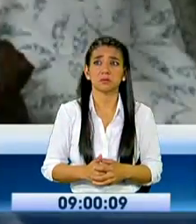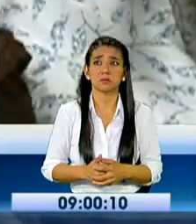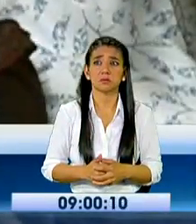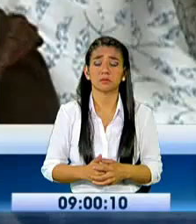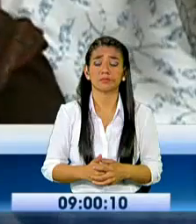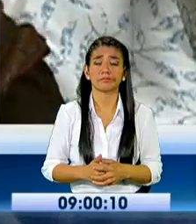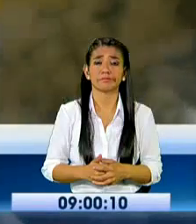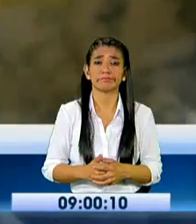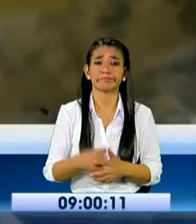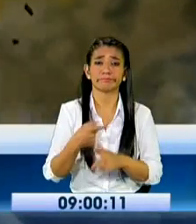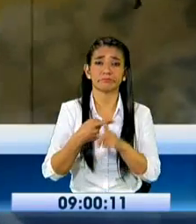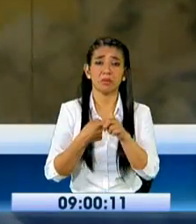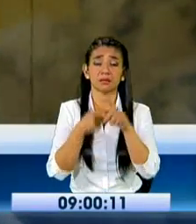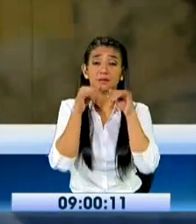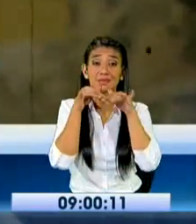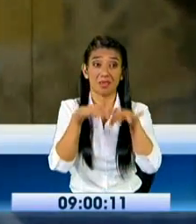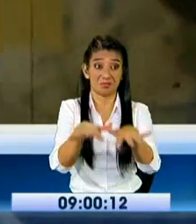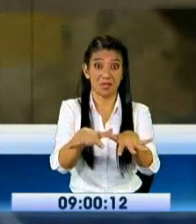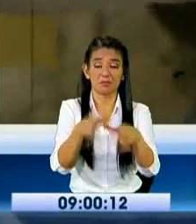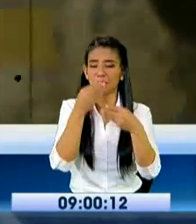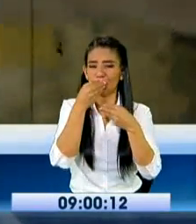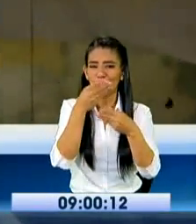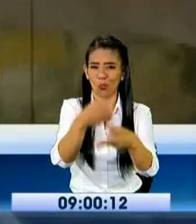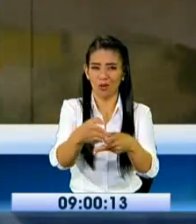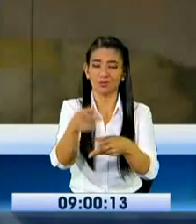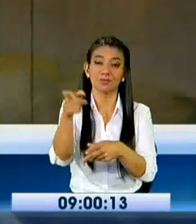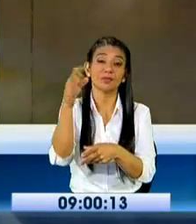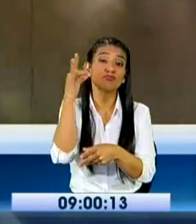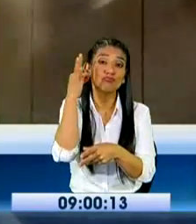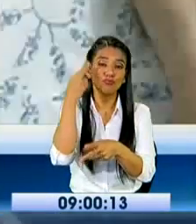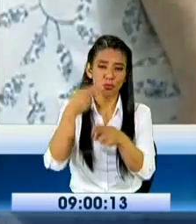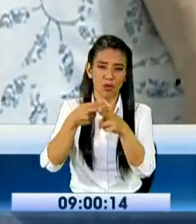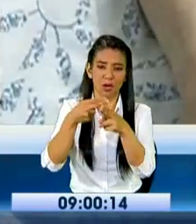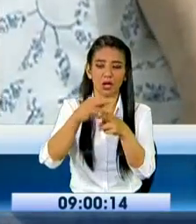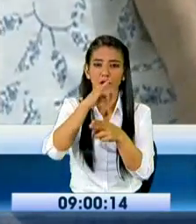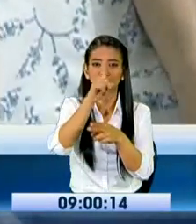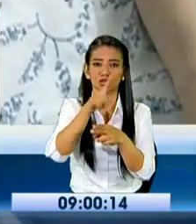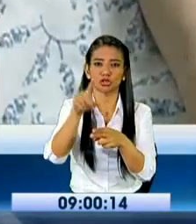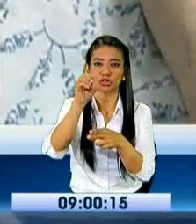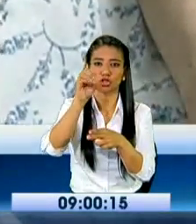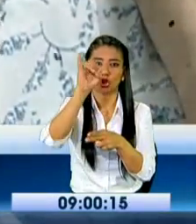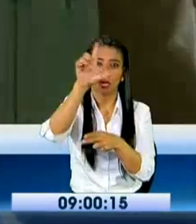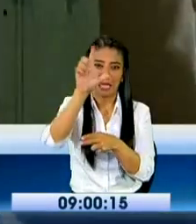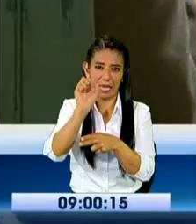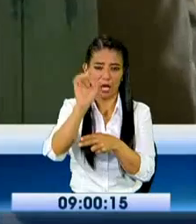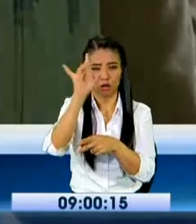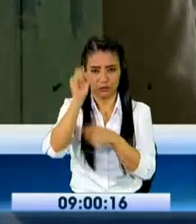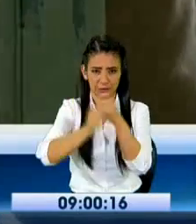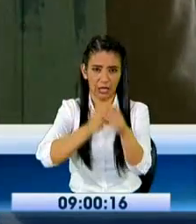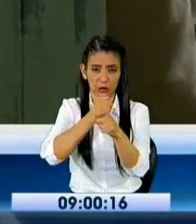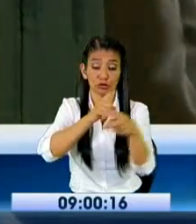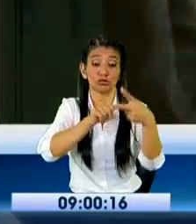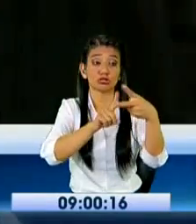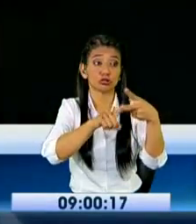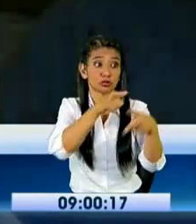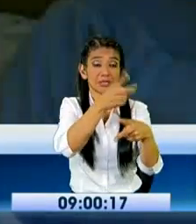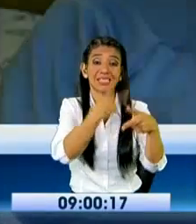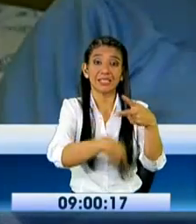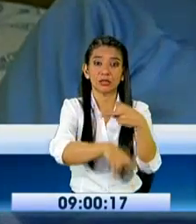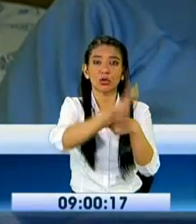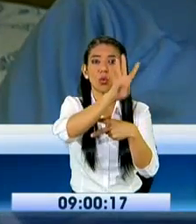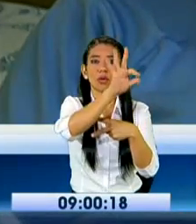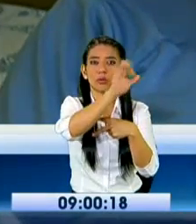Fue el pasado mes de septiembre que les contamos la historia de Zoila Caicedo, de 80 años de edad, y su hijo Rubén Darío Bando, de 49.